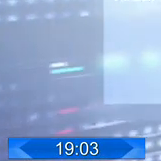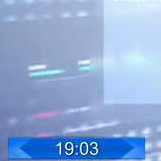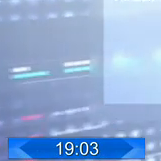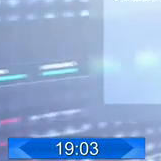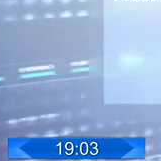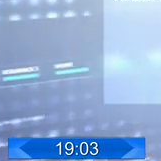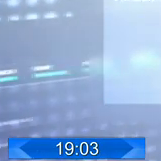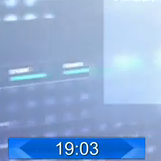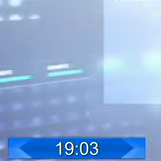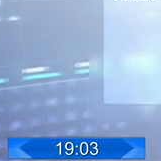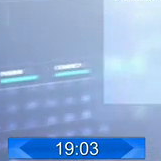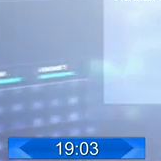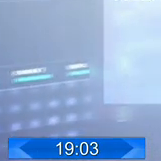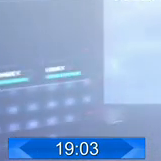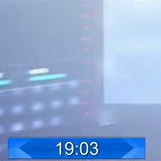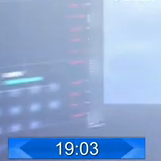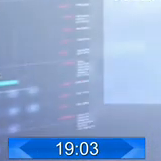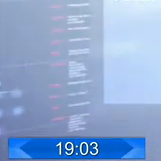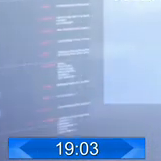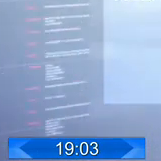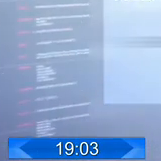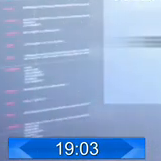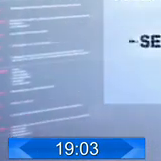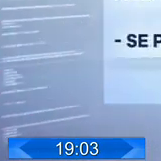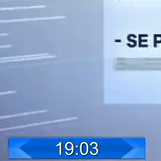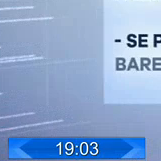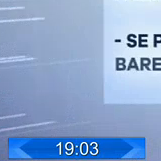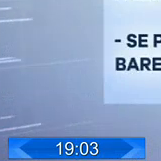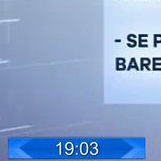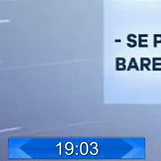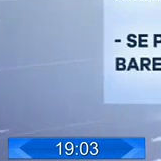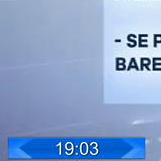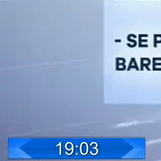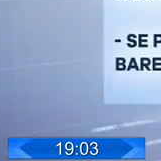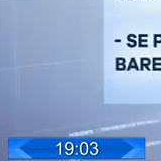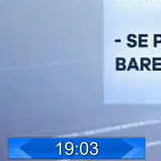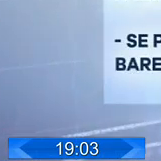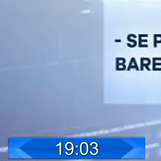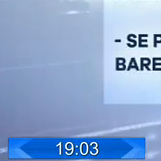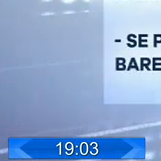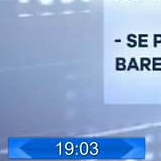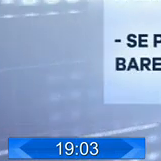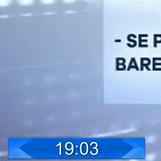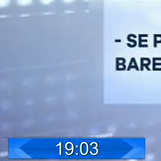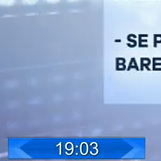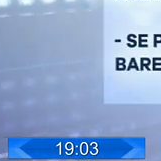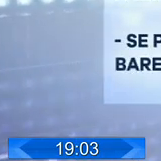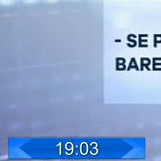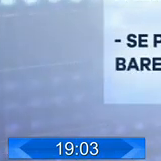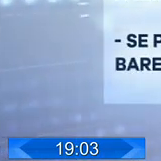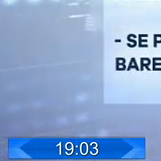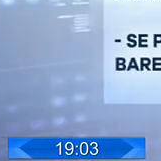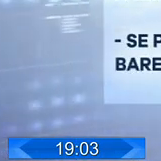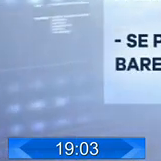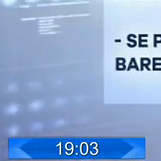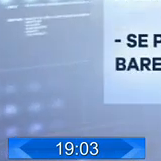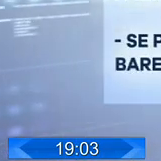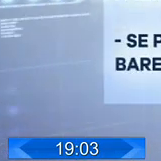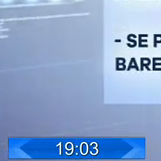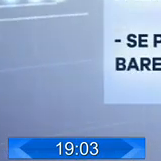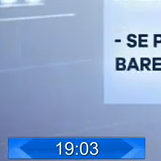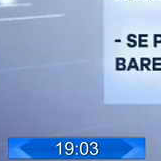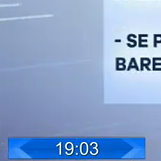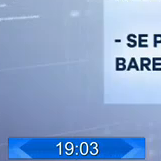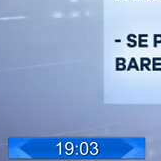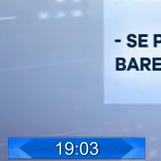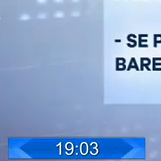Se regula el expendio de bebidas alcohólicas y de moderación de 6 de la mañana a 22 horas en lugares autorizados. Y se prohíbe el